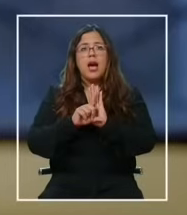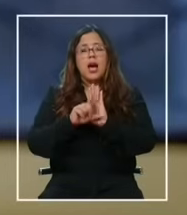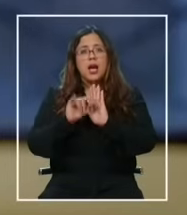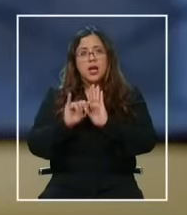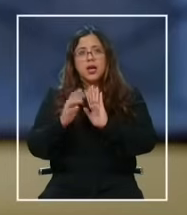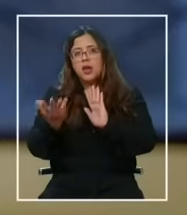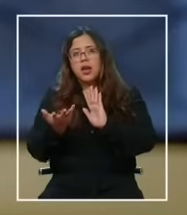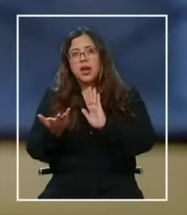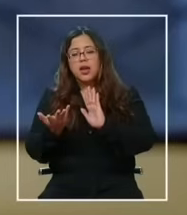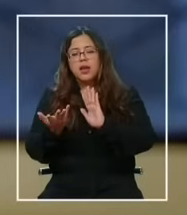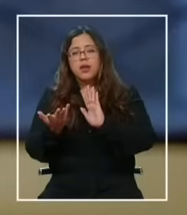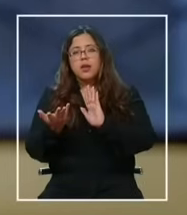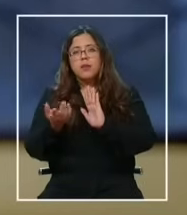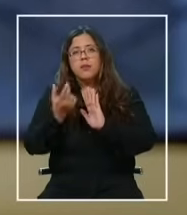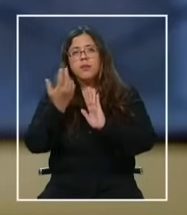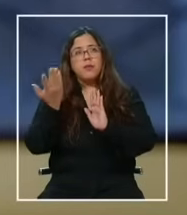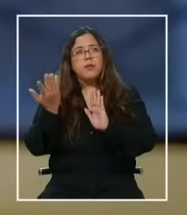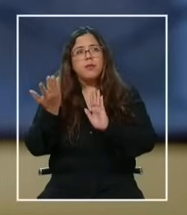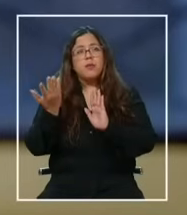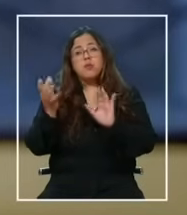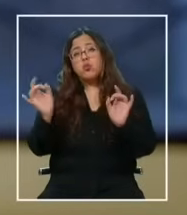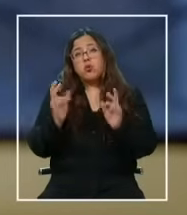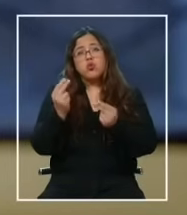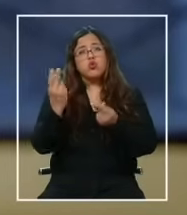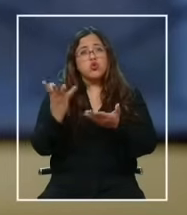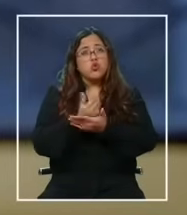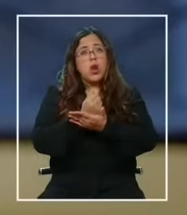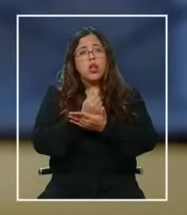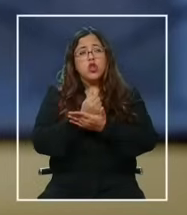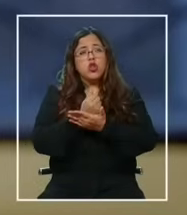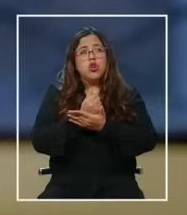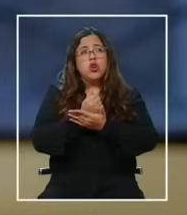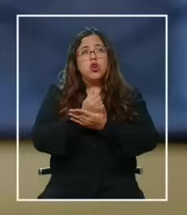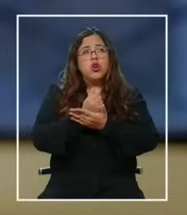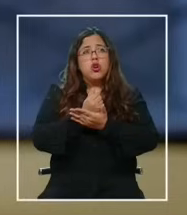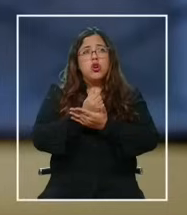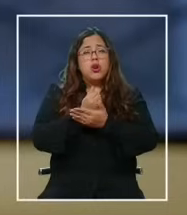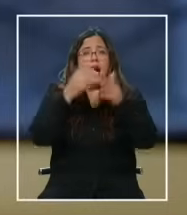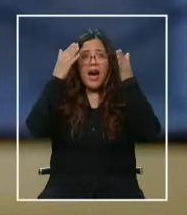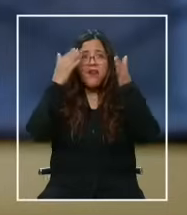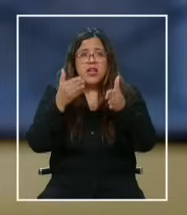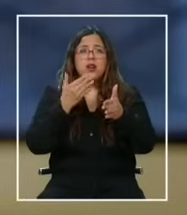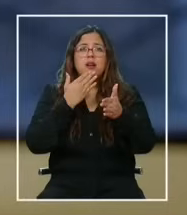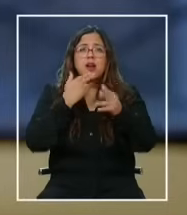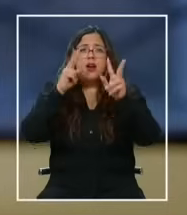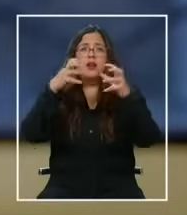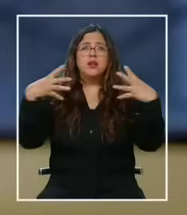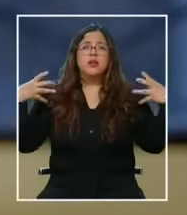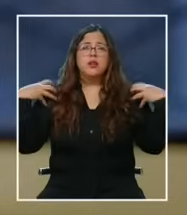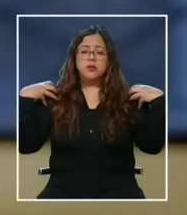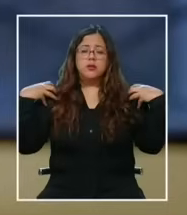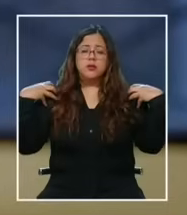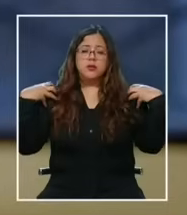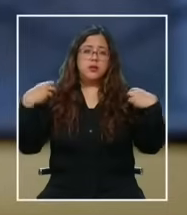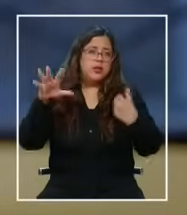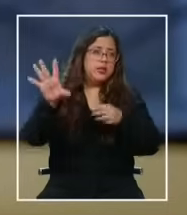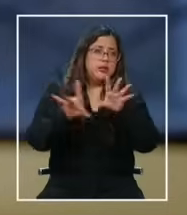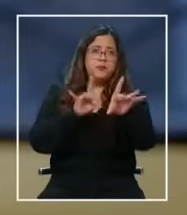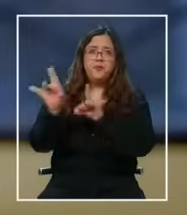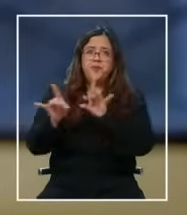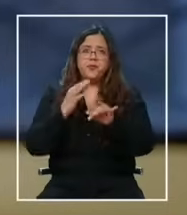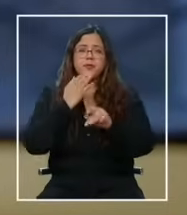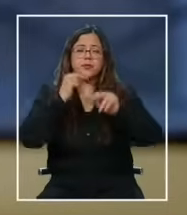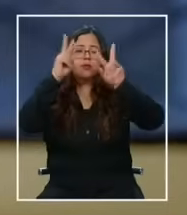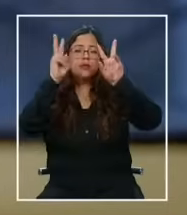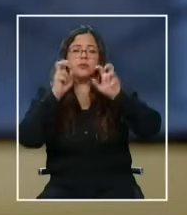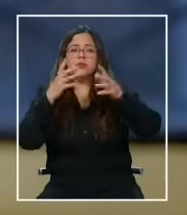para para tener porque no un sueldo este fijo eh algunas asignaciones de responsabilidad algunas acciones eh